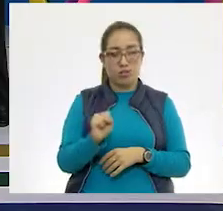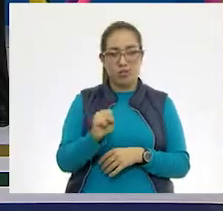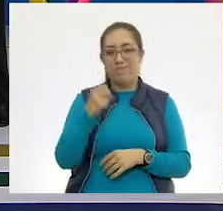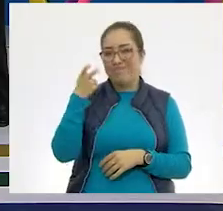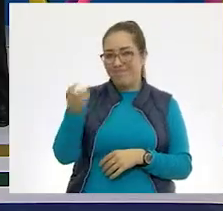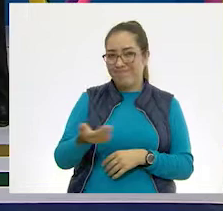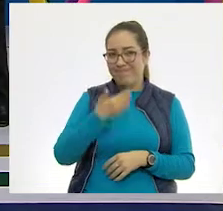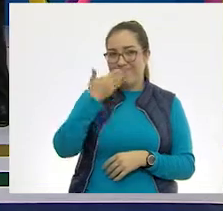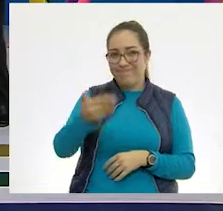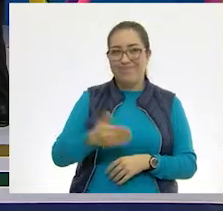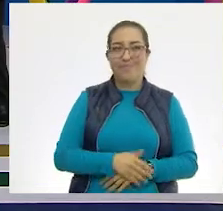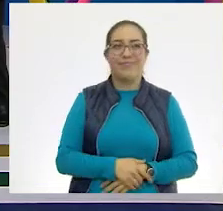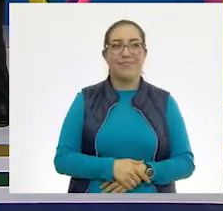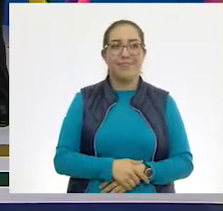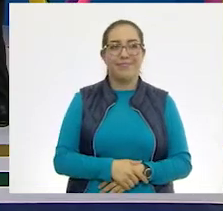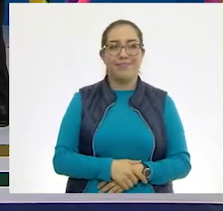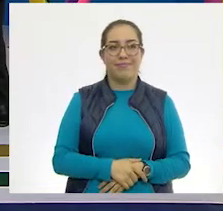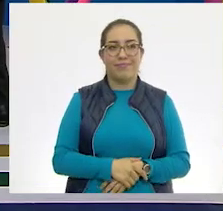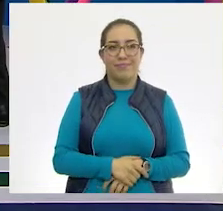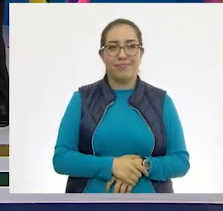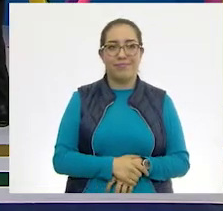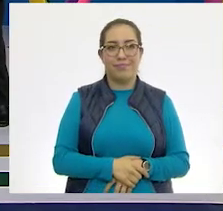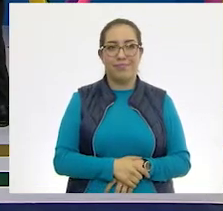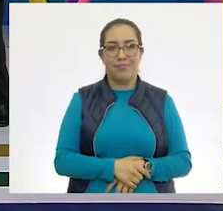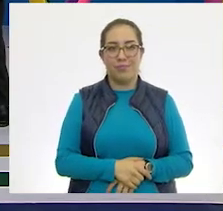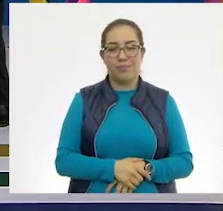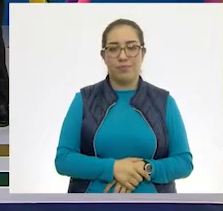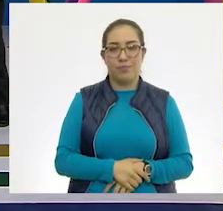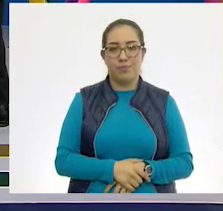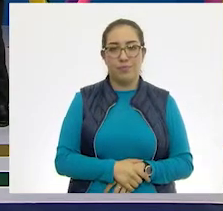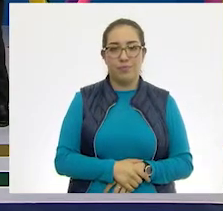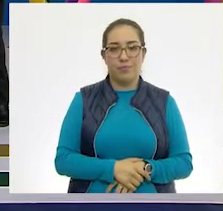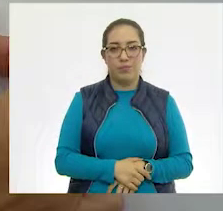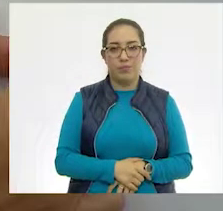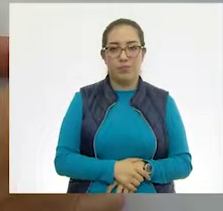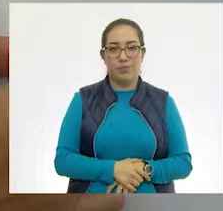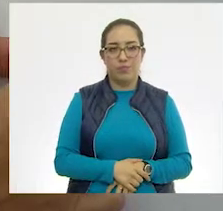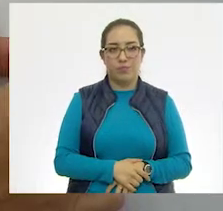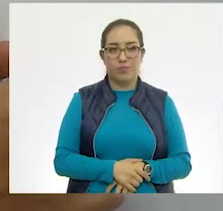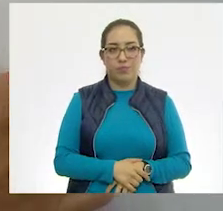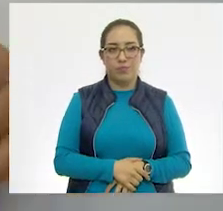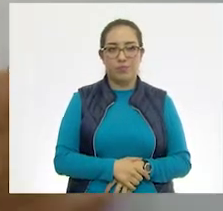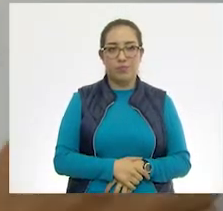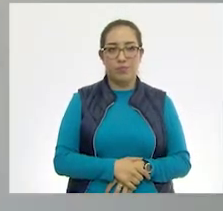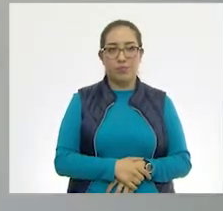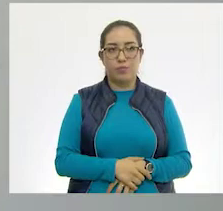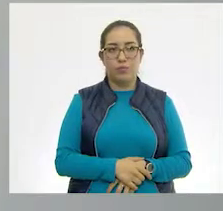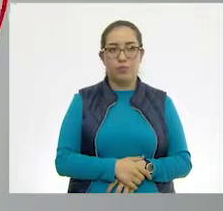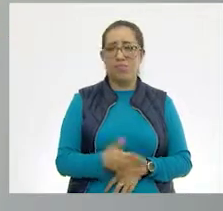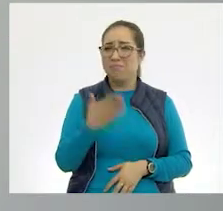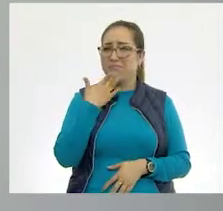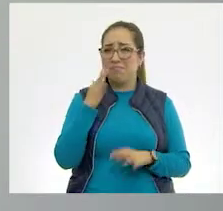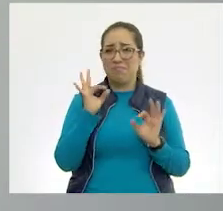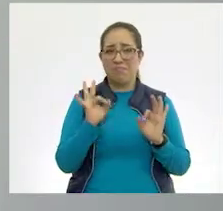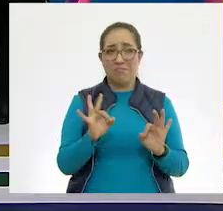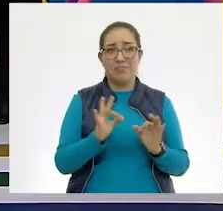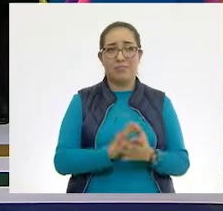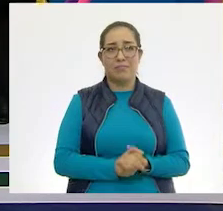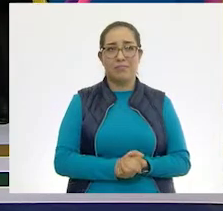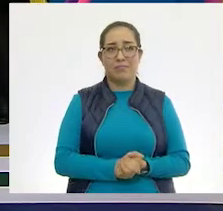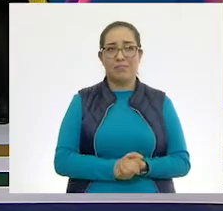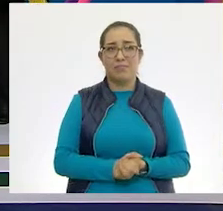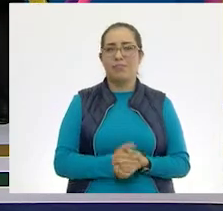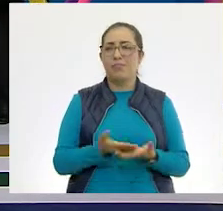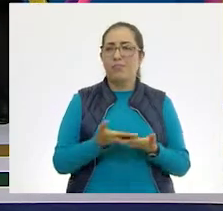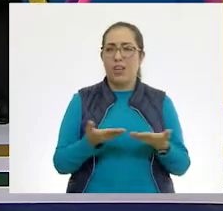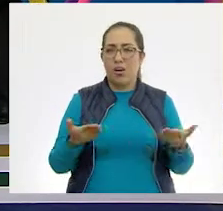de ovíparos en los anfibios. Muy bien, excelente. Ahora vamos con